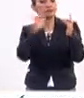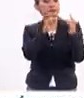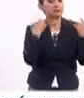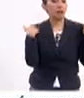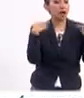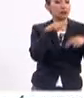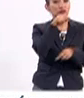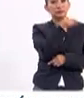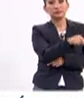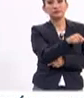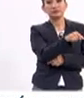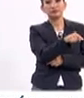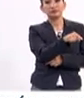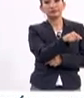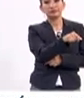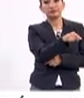maestro